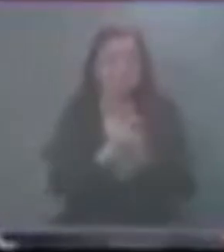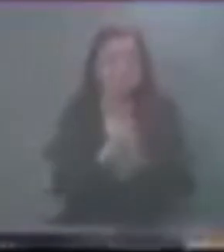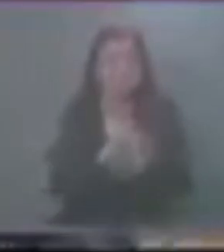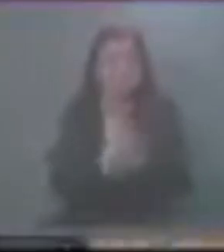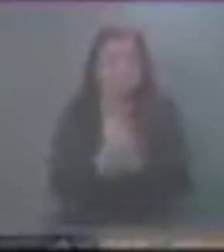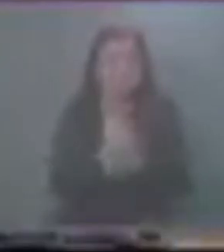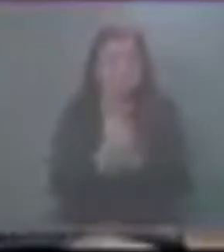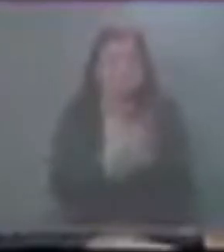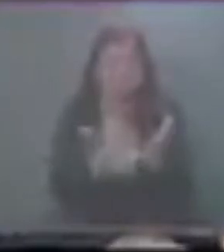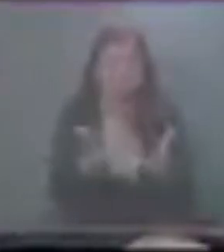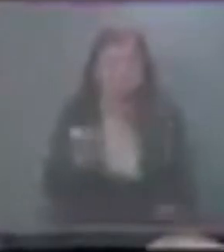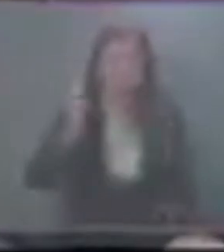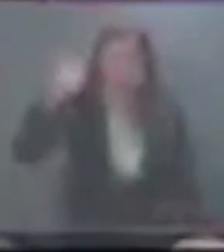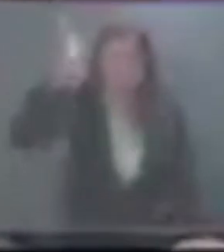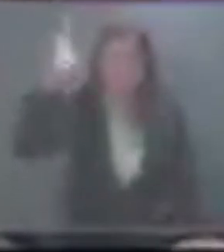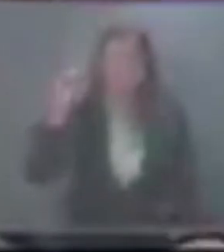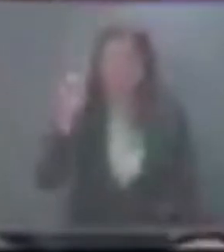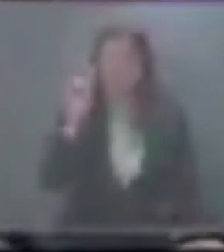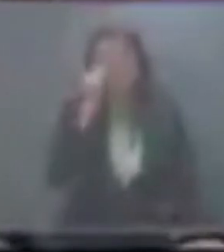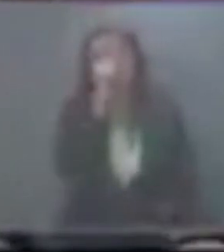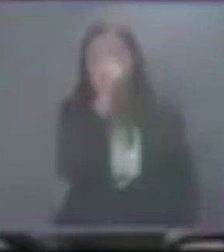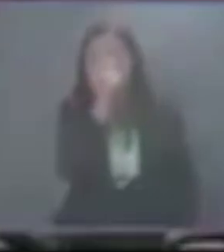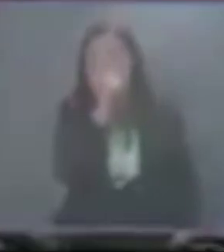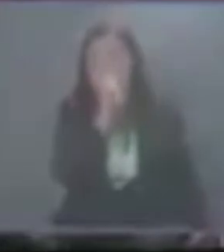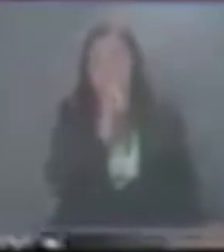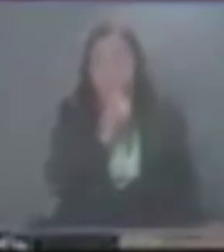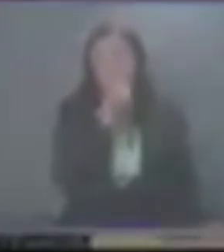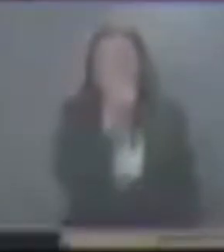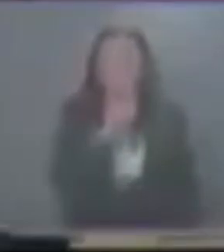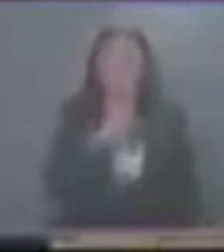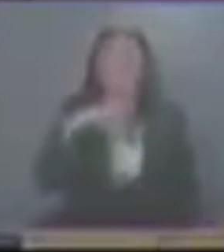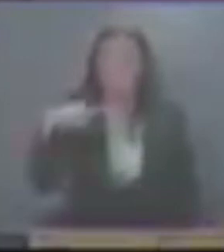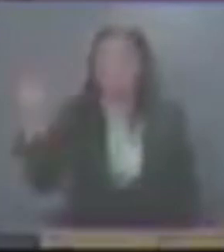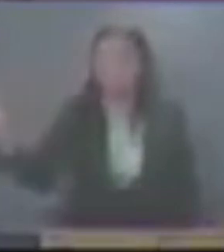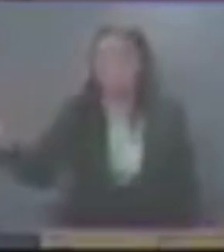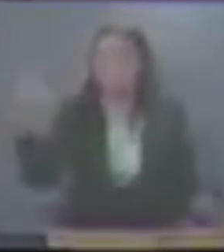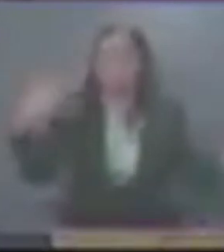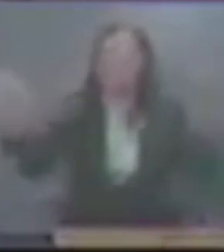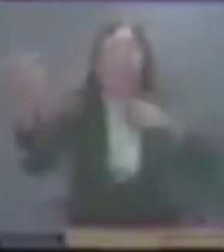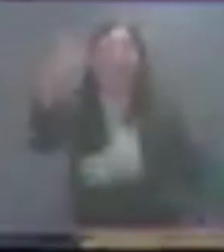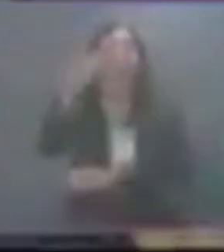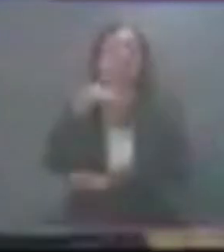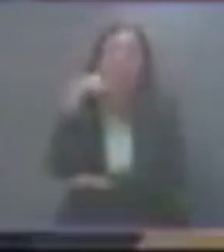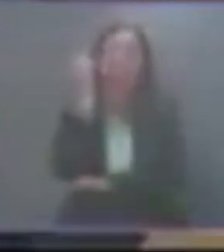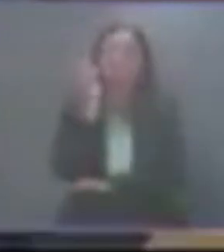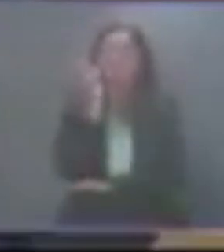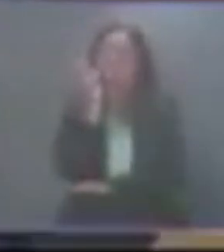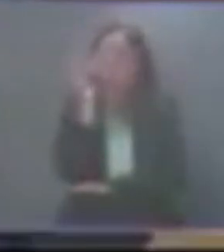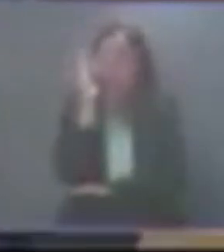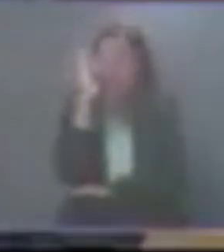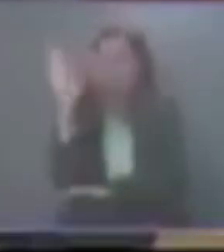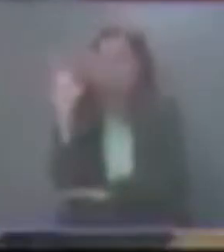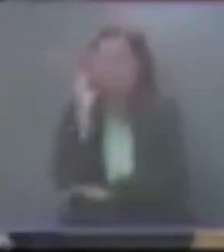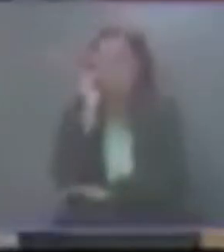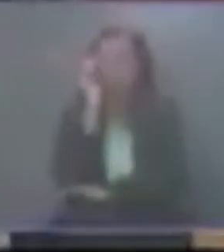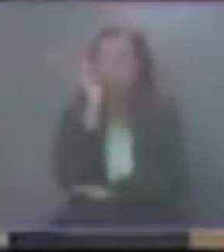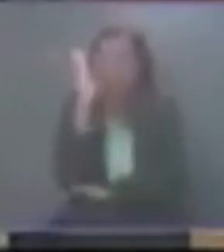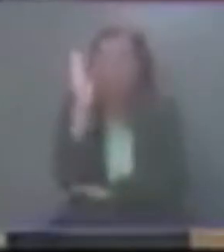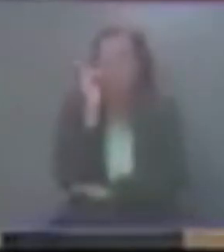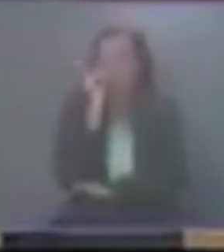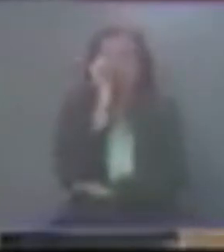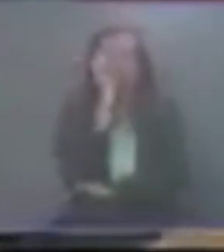así que le voy a pedir no es mi costumbre que me poner en yo casi siempre los escucho a todos cuando exponen largo y